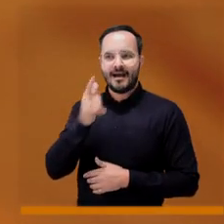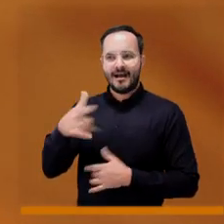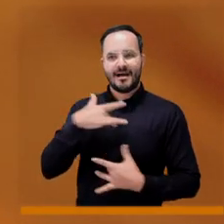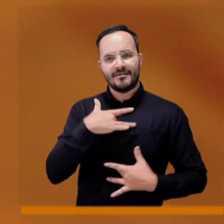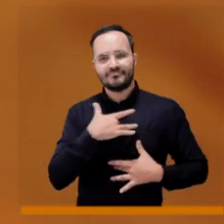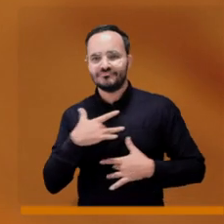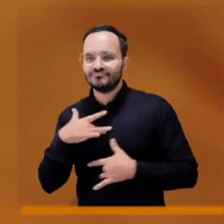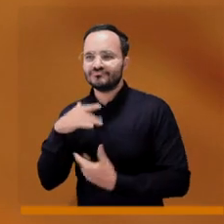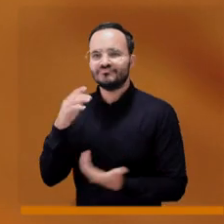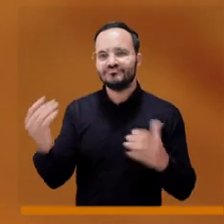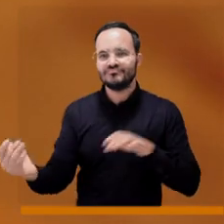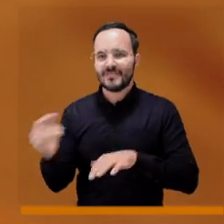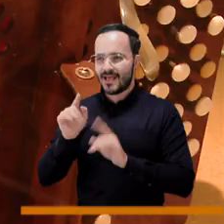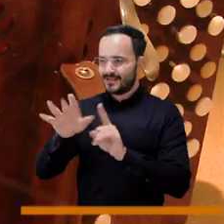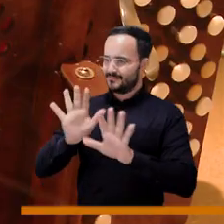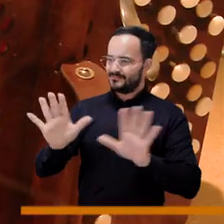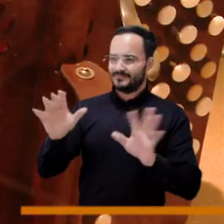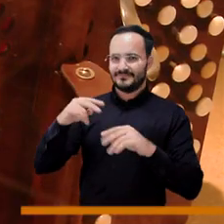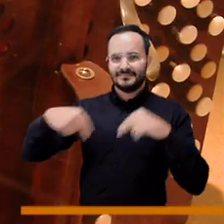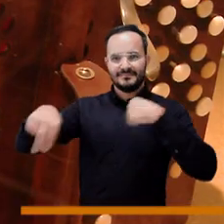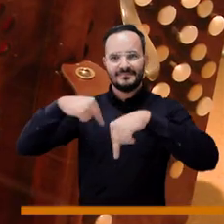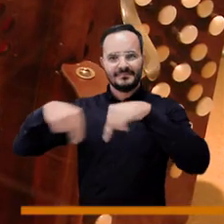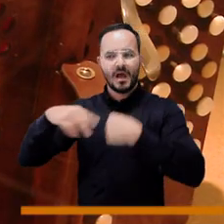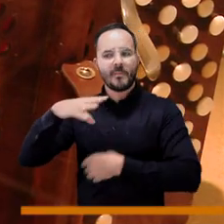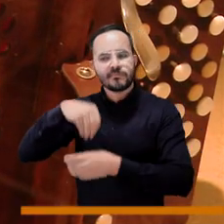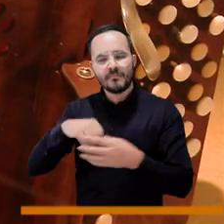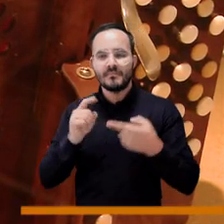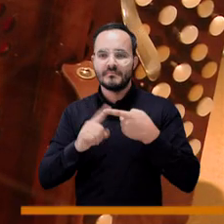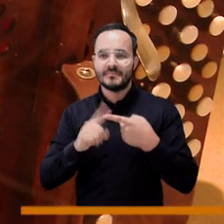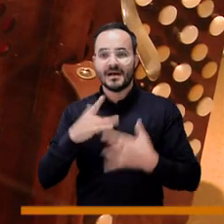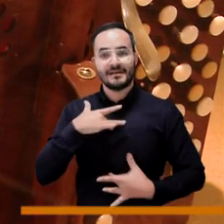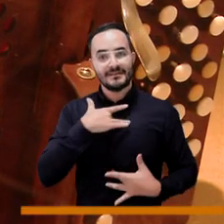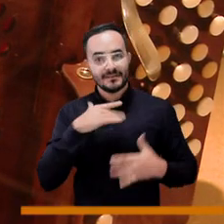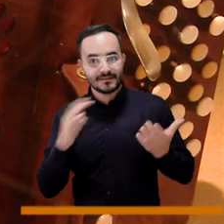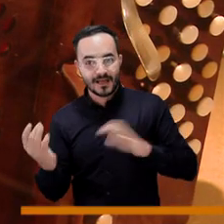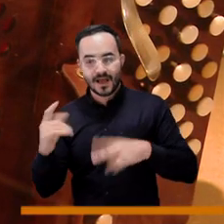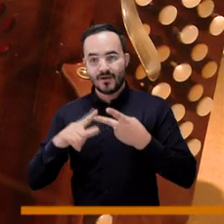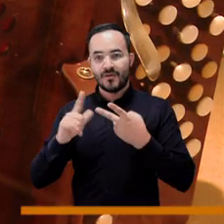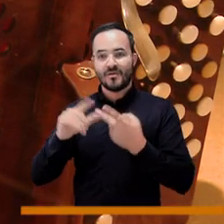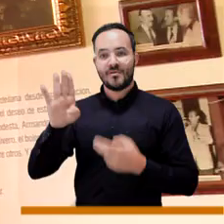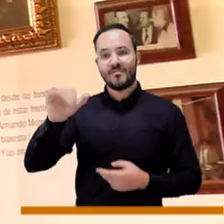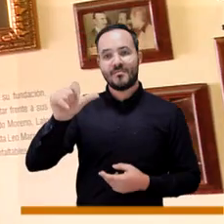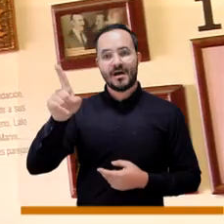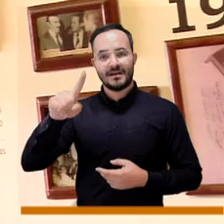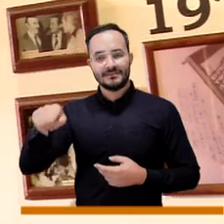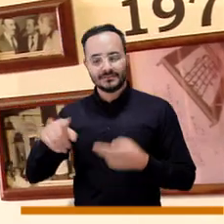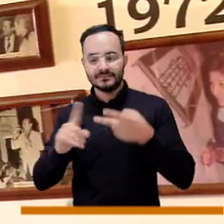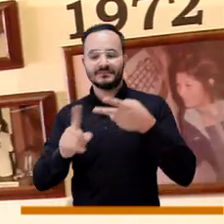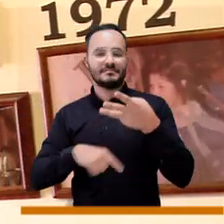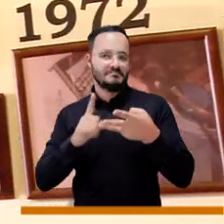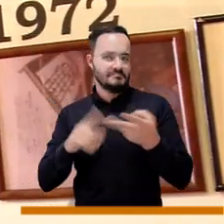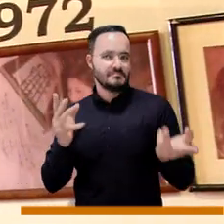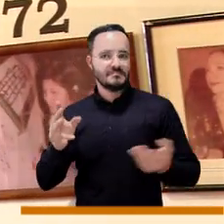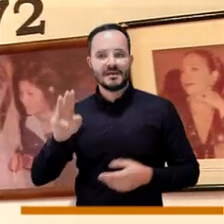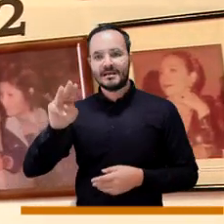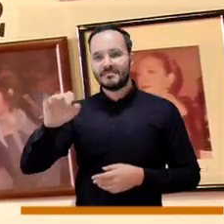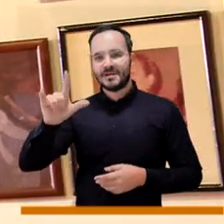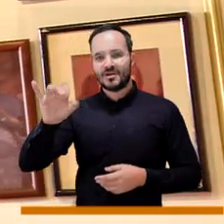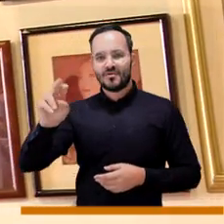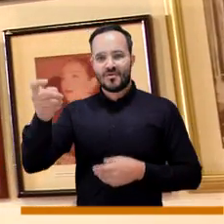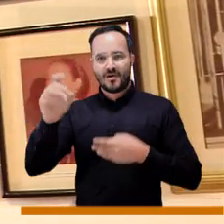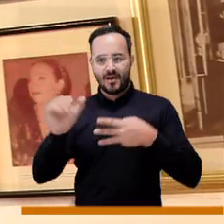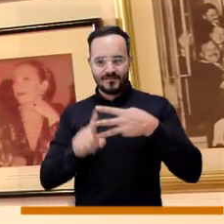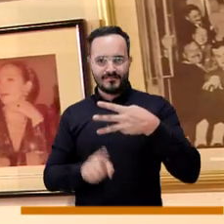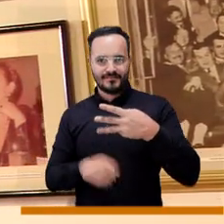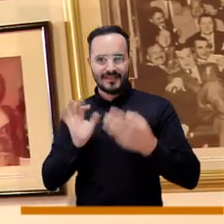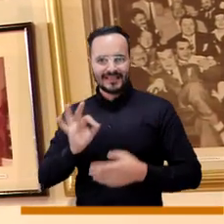a bailar el tango, a escuchar el tango, y allí se escucha lo que es tango, milonga y vals. Entonces, cuando te digan, vamos a milonguear, es porque ya